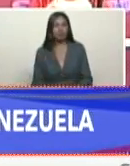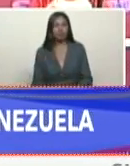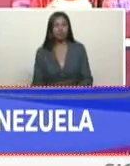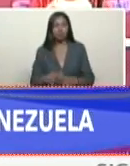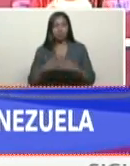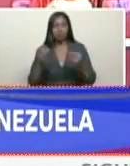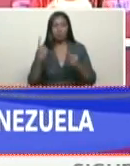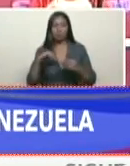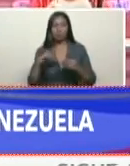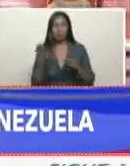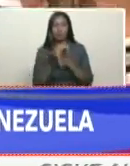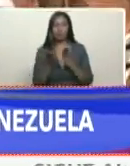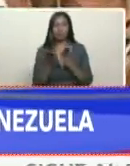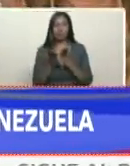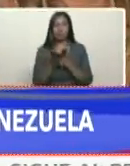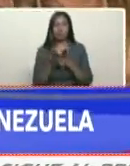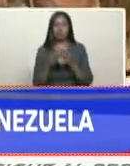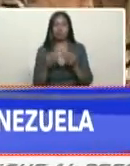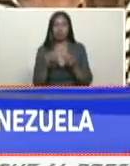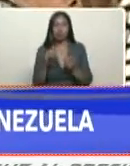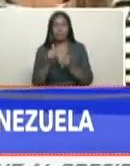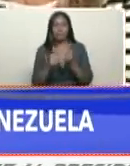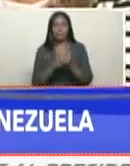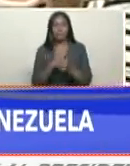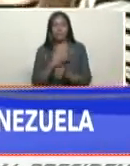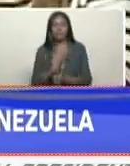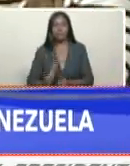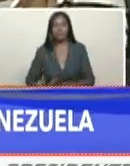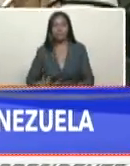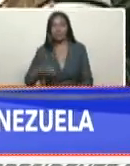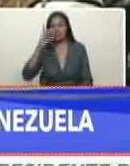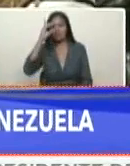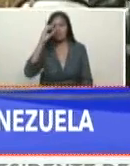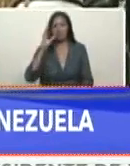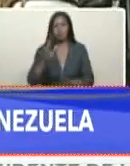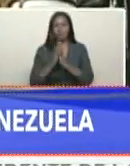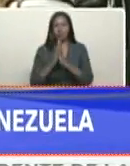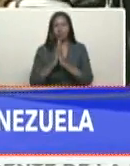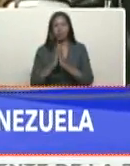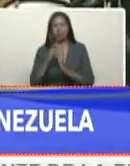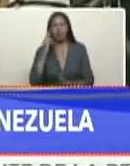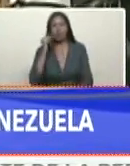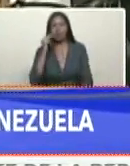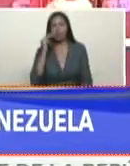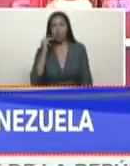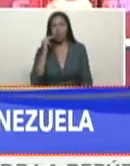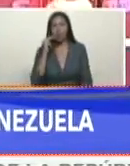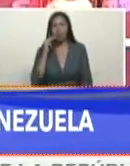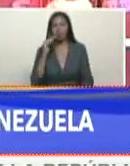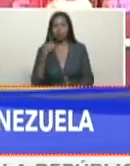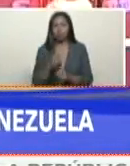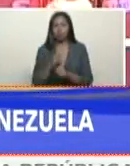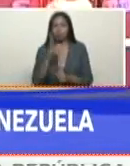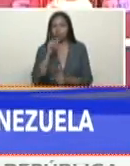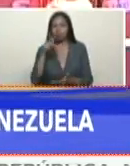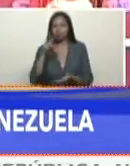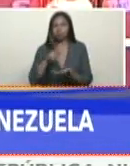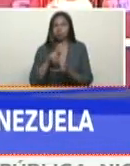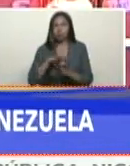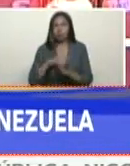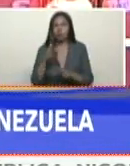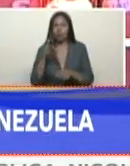Todos tienen que estar estudiando, vicepresidenta ejecutiva. Aristóbulo Isturiz no se encuentra presente porque está